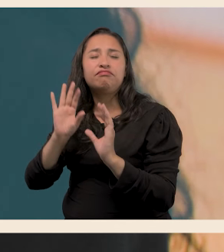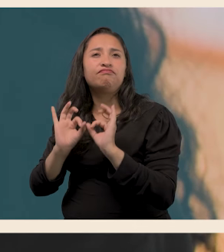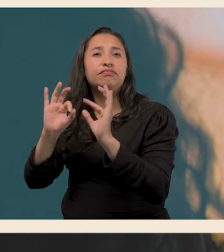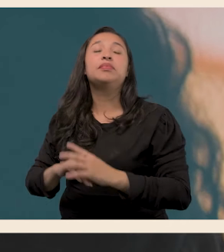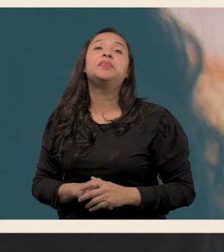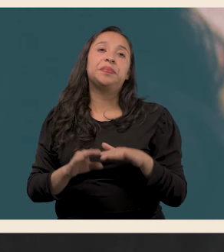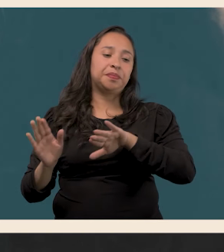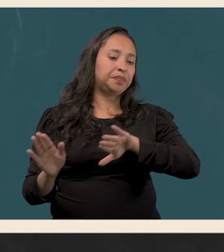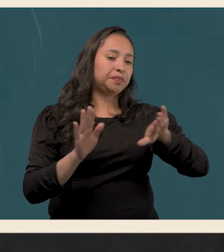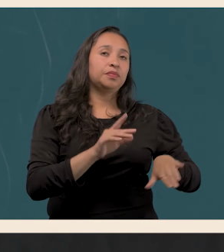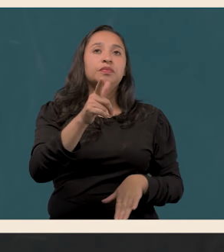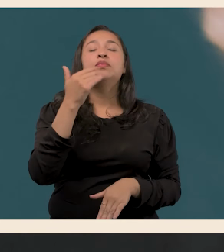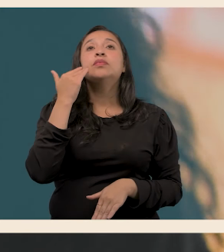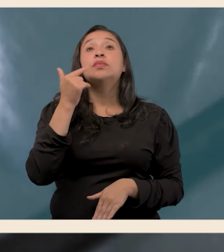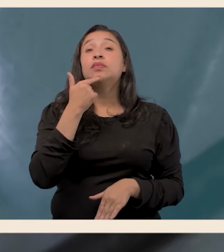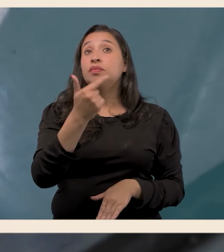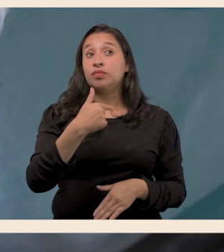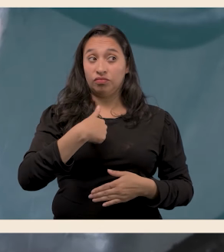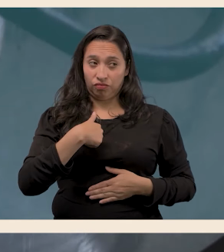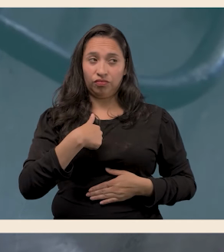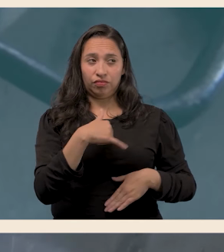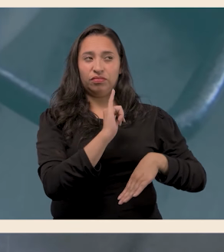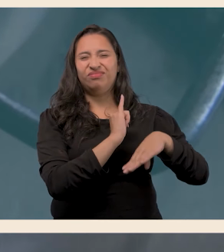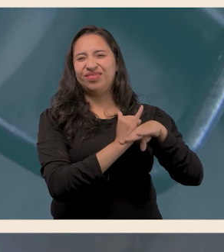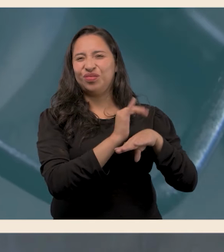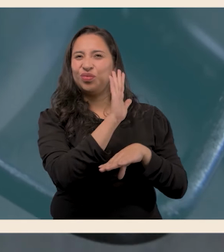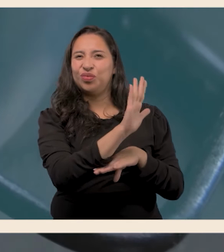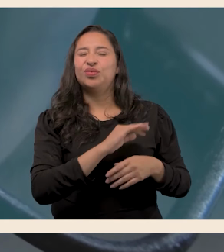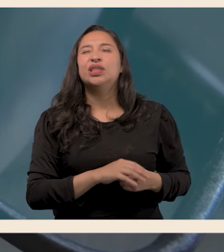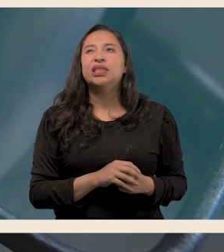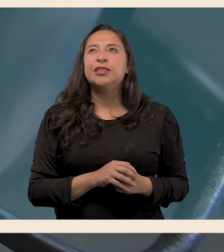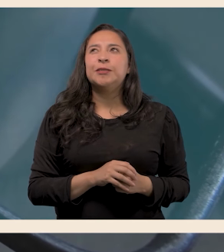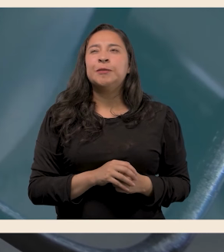Bueno, yo le diría a la institución